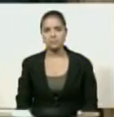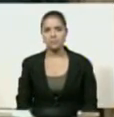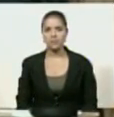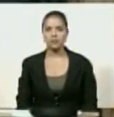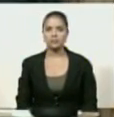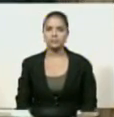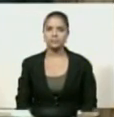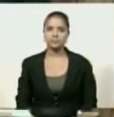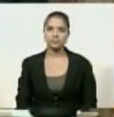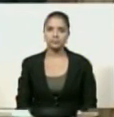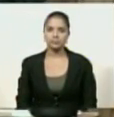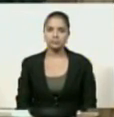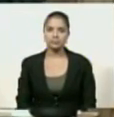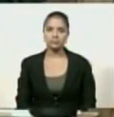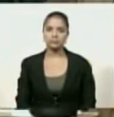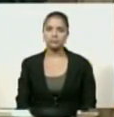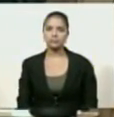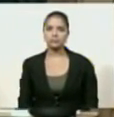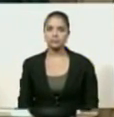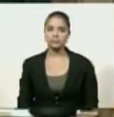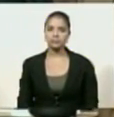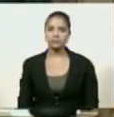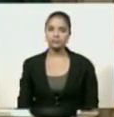Aún en el supuesto negado,